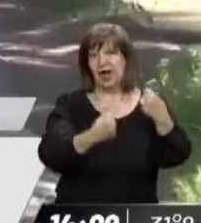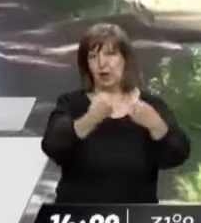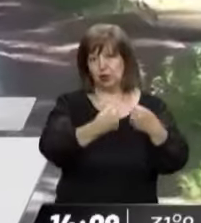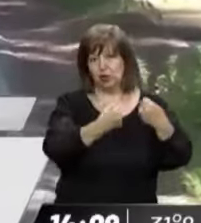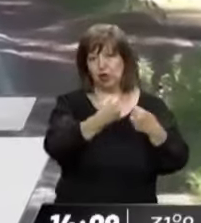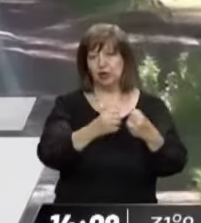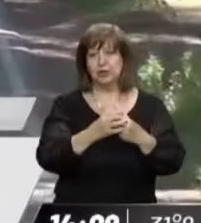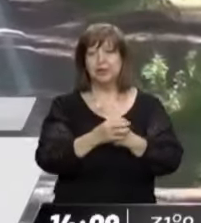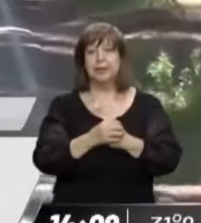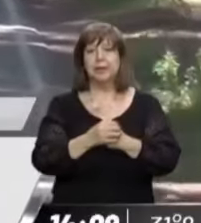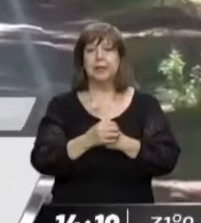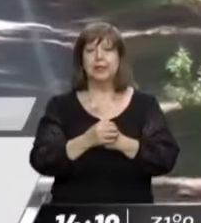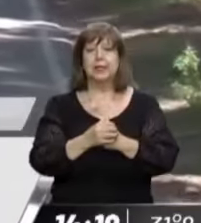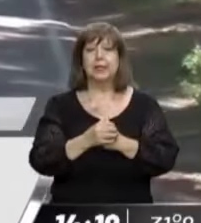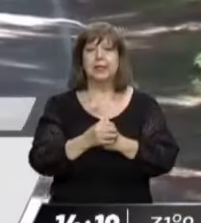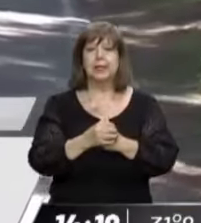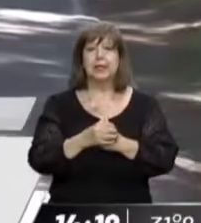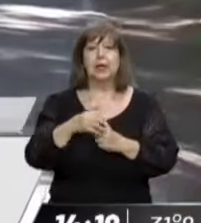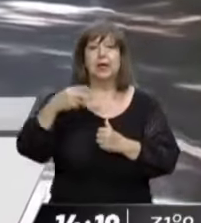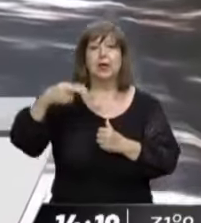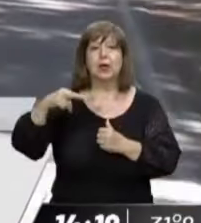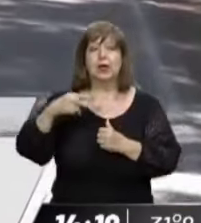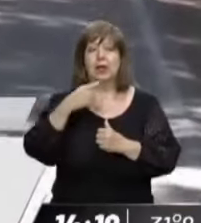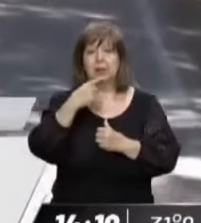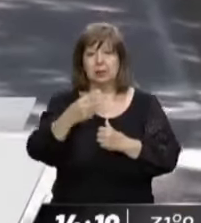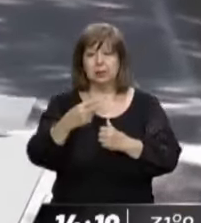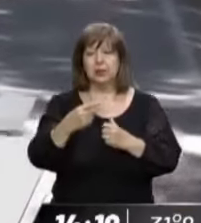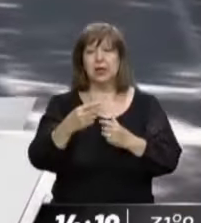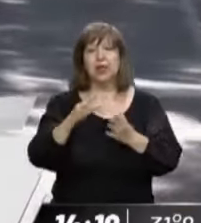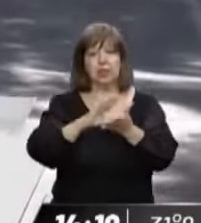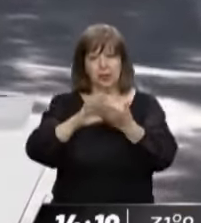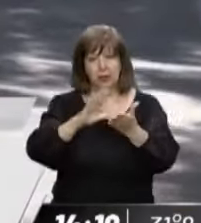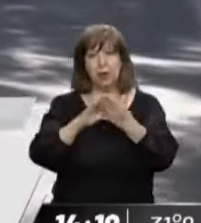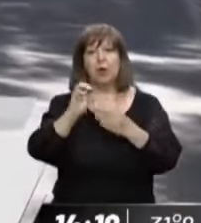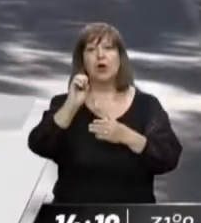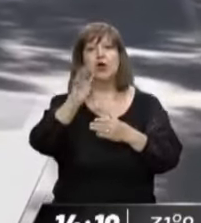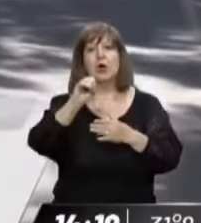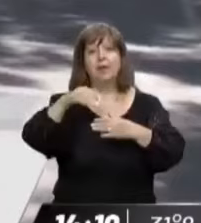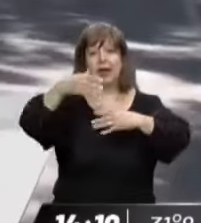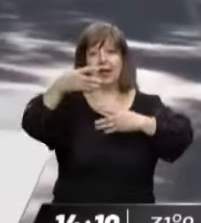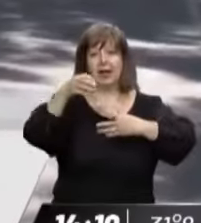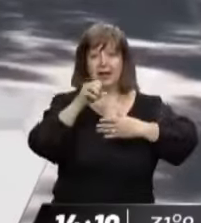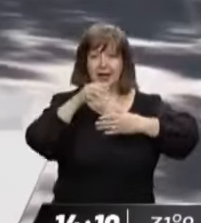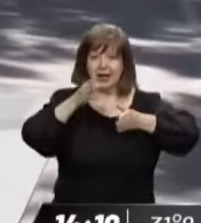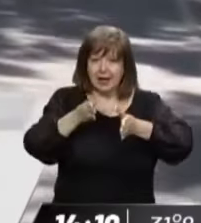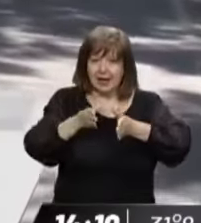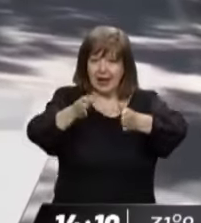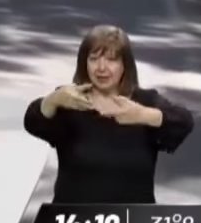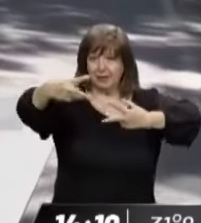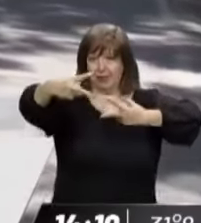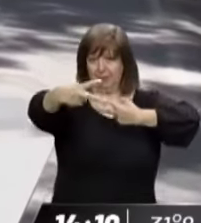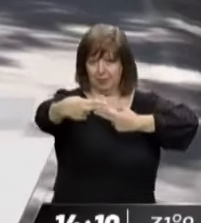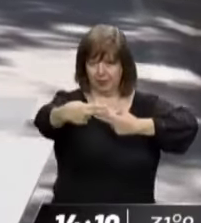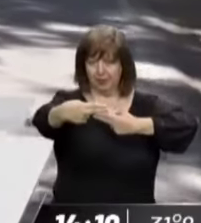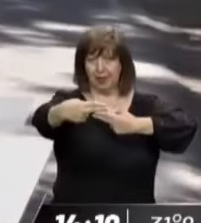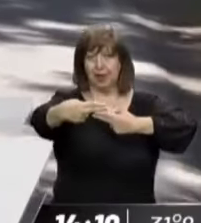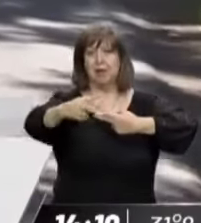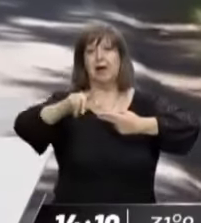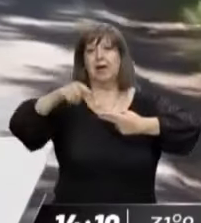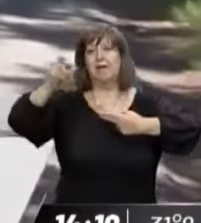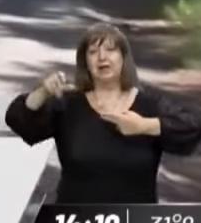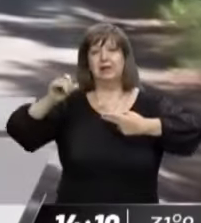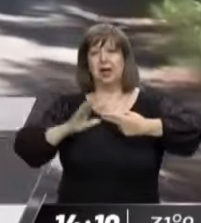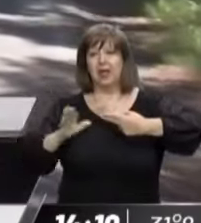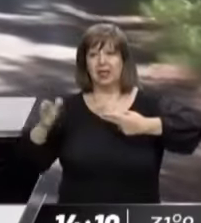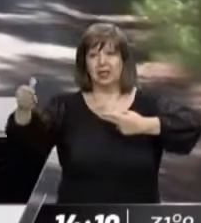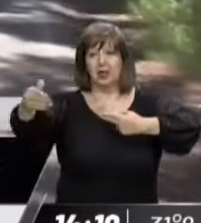bien las calles? Porque evidentemente el tránsito, al menos en esa vía principal, está interrumpido, digamos. Están haciendo las pericias, se está